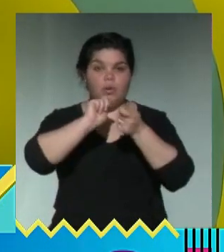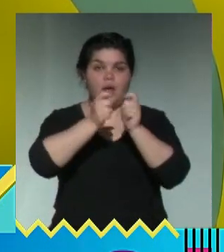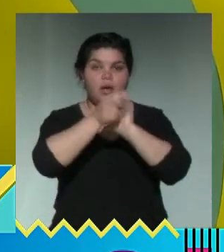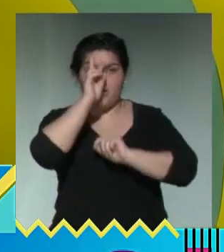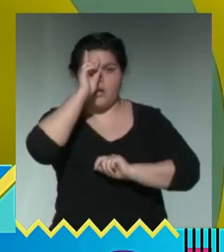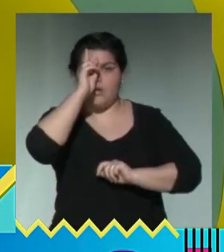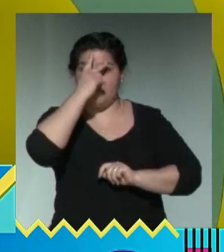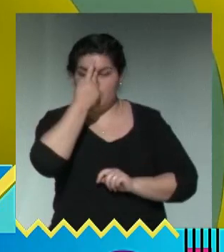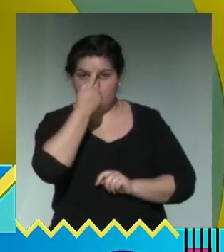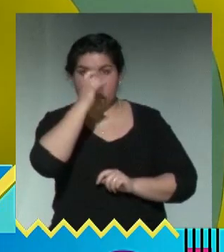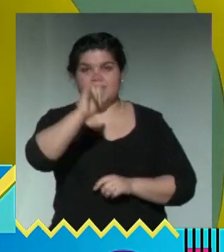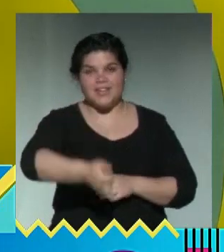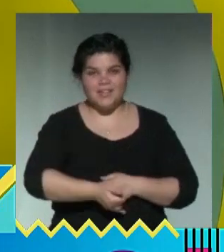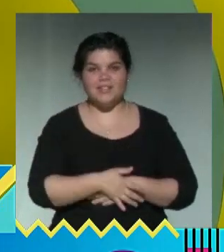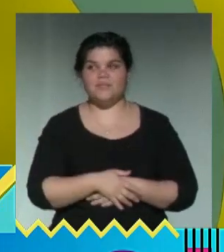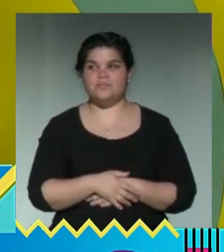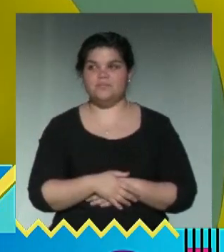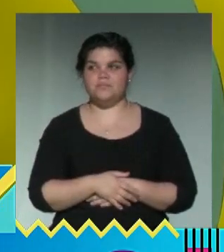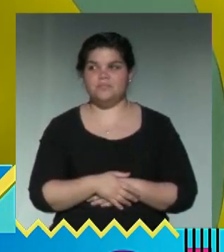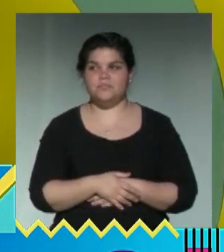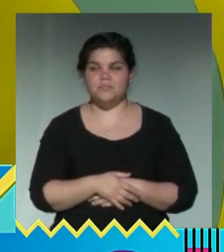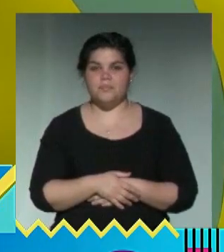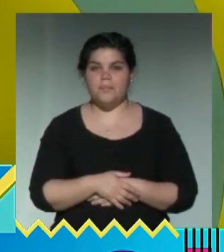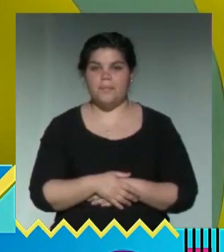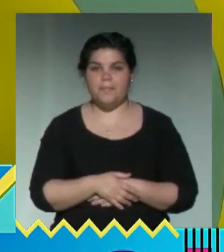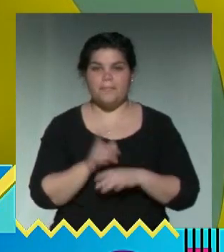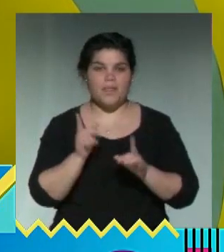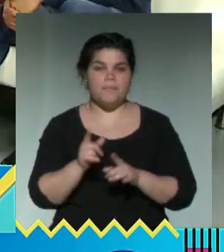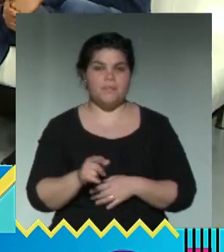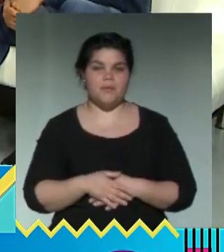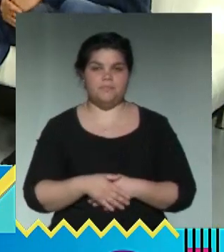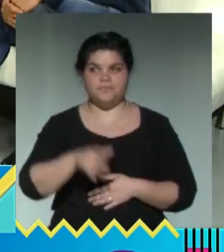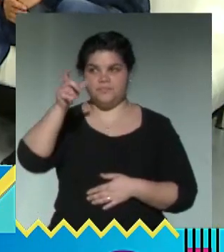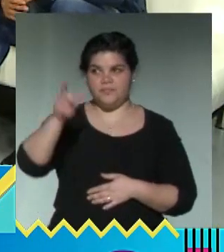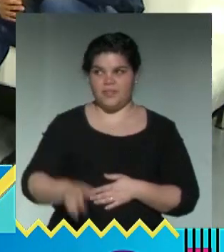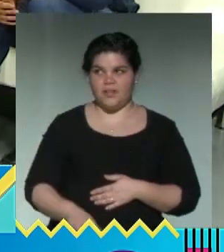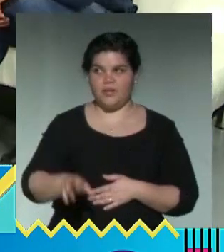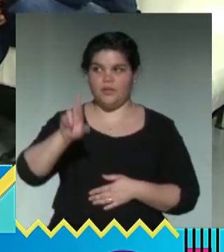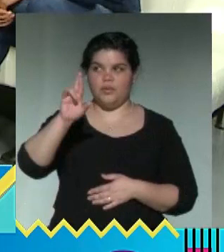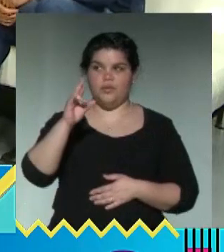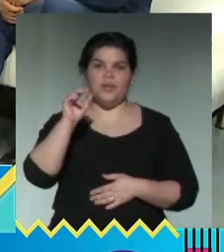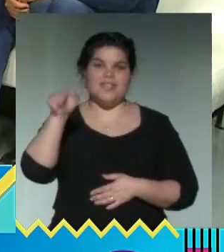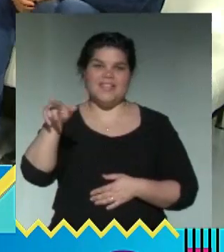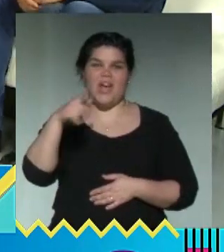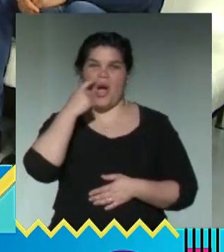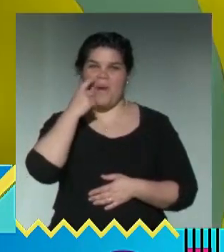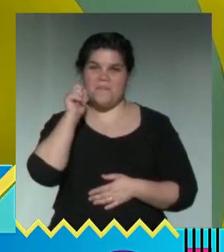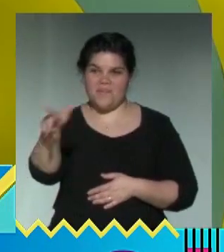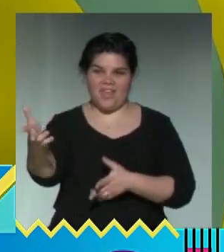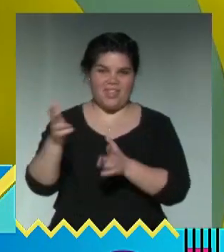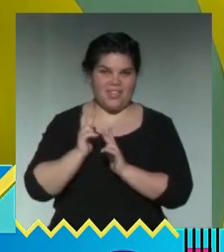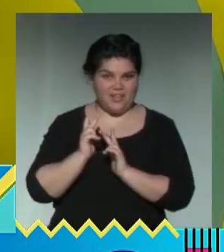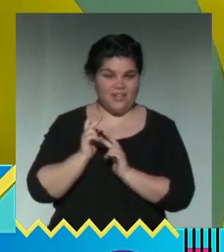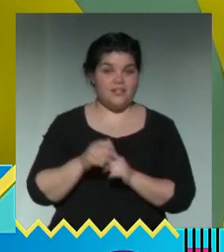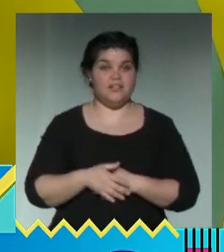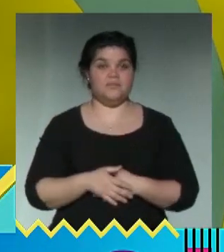Es impresionante, como contaba el rulo para mí, Sebastián. Como contaba,